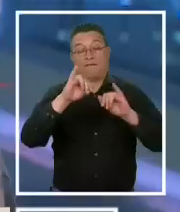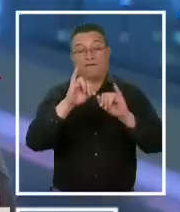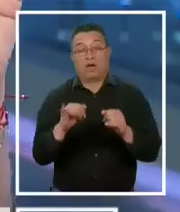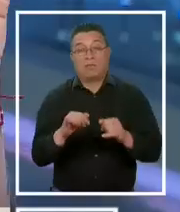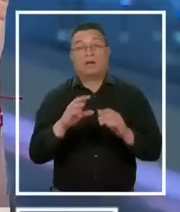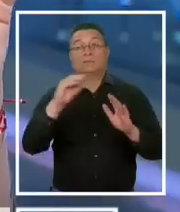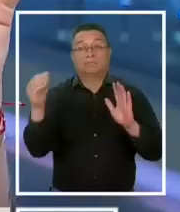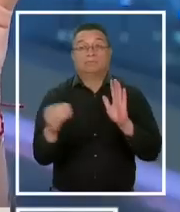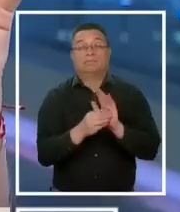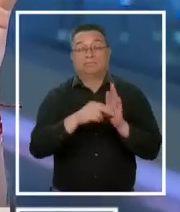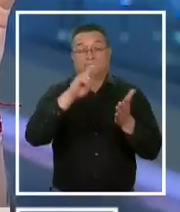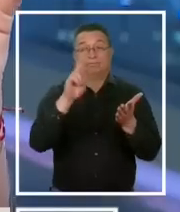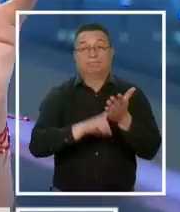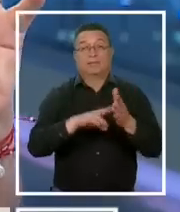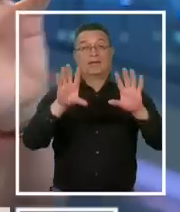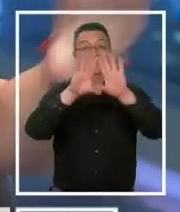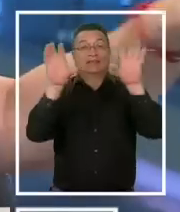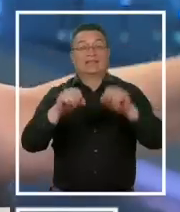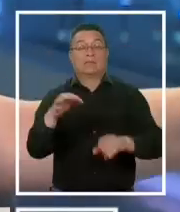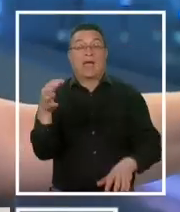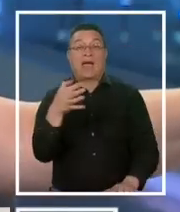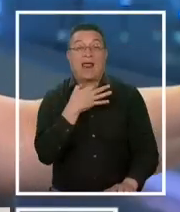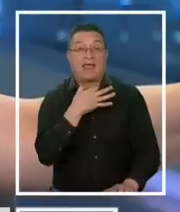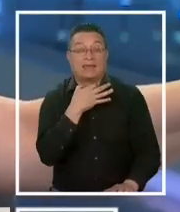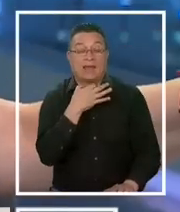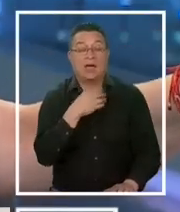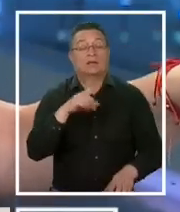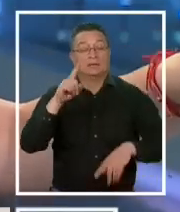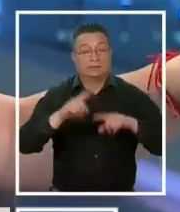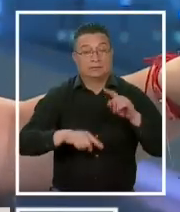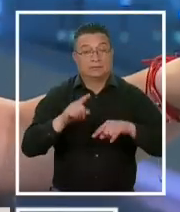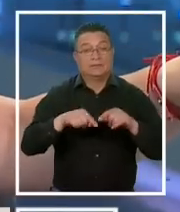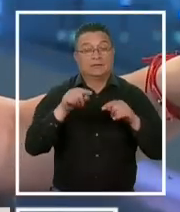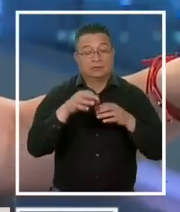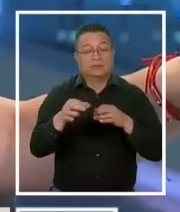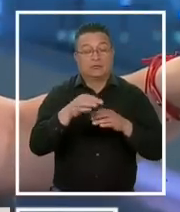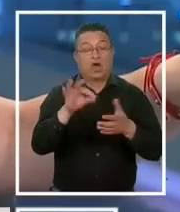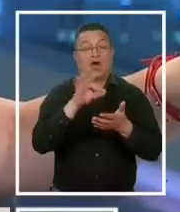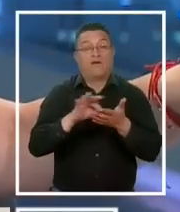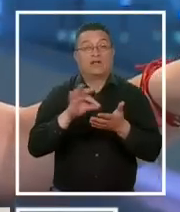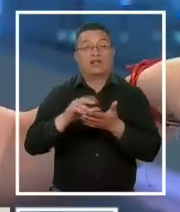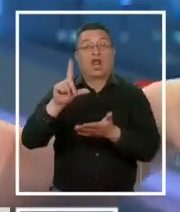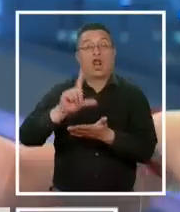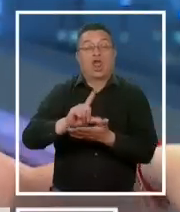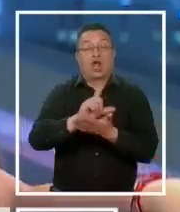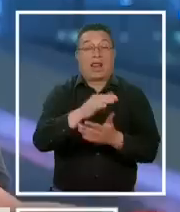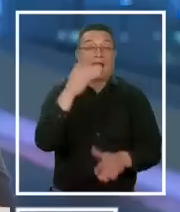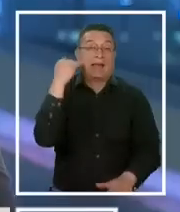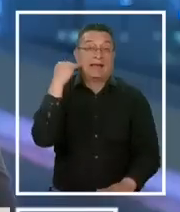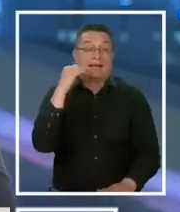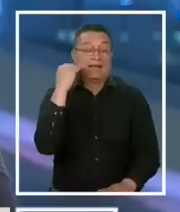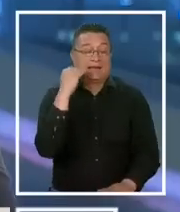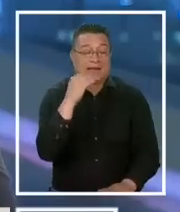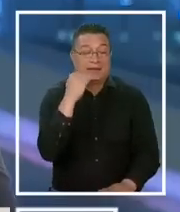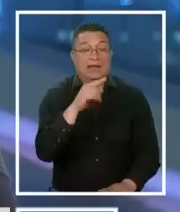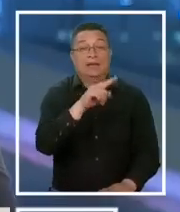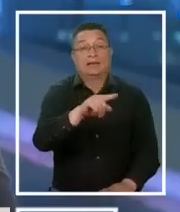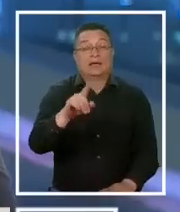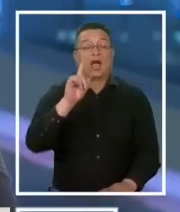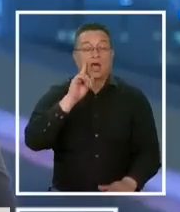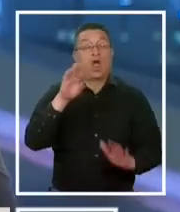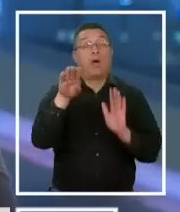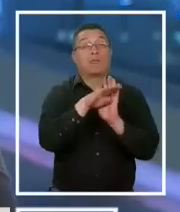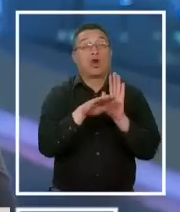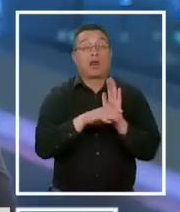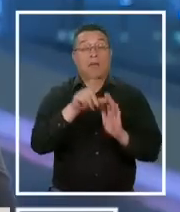la implementación efectiva del sistema de garantías con los componentes territoriales a través de las oficinas locales de niñez y un programa